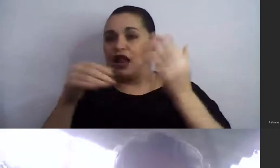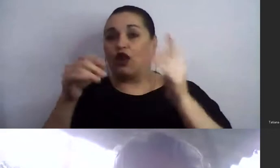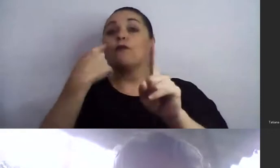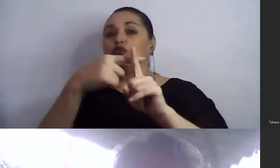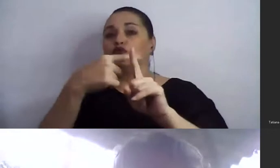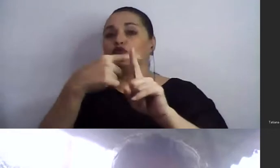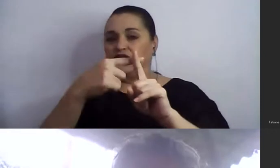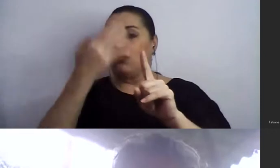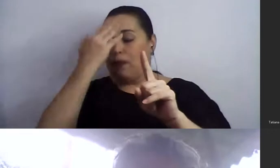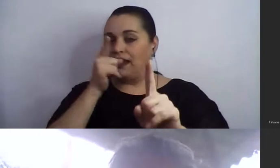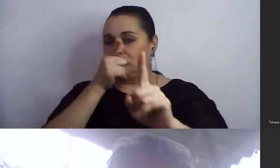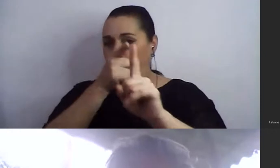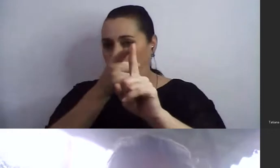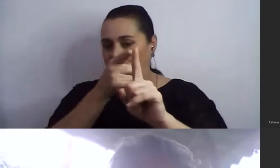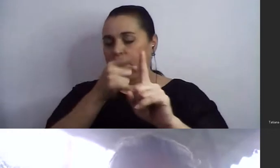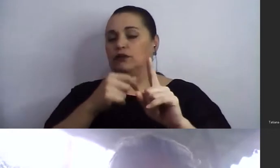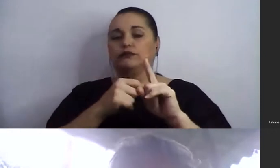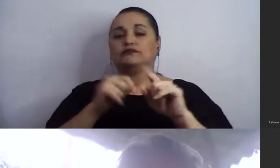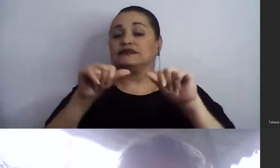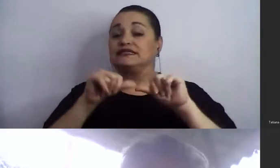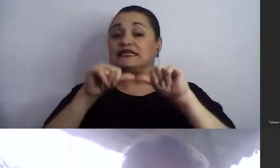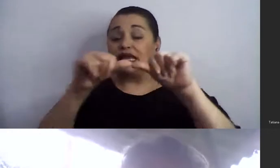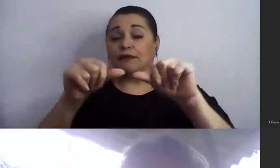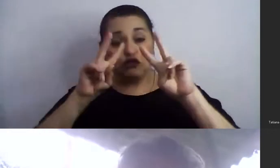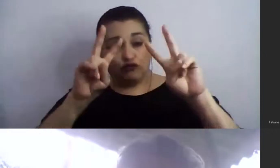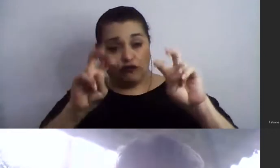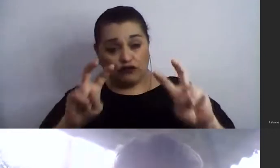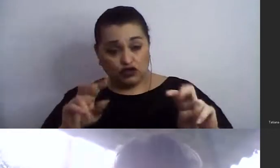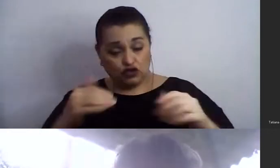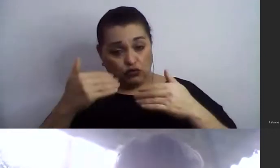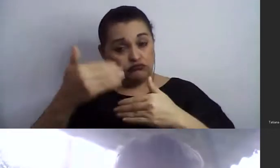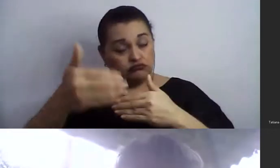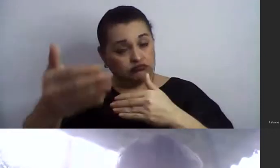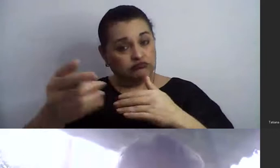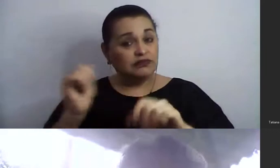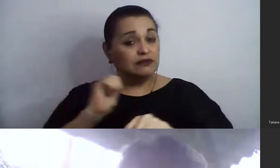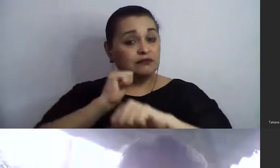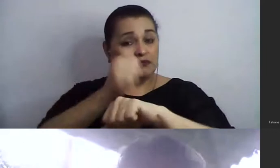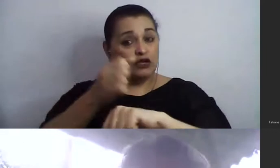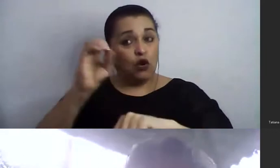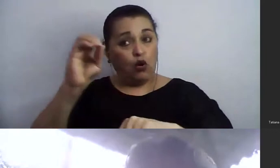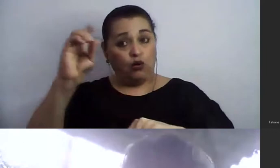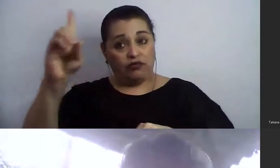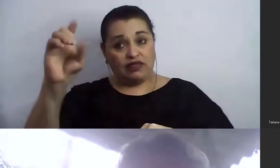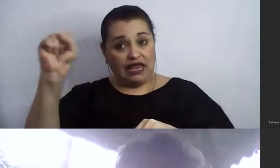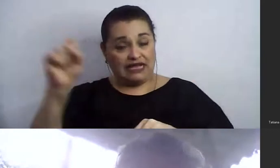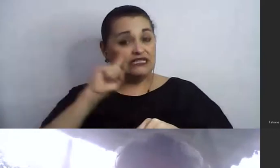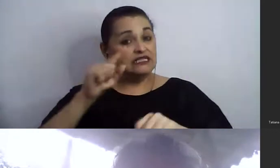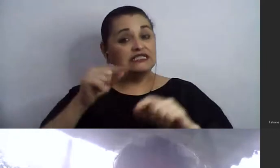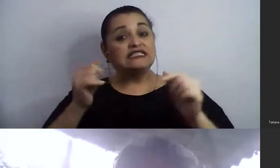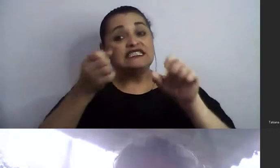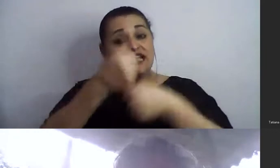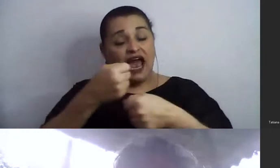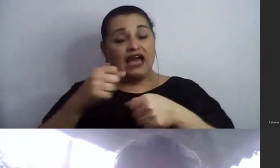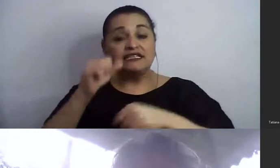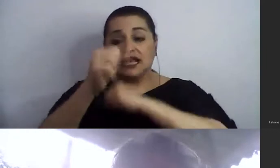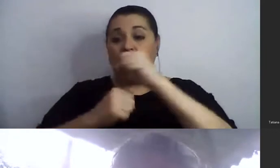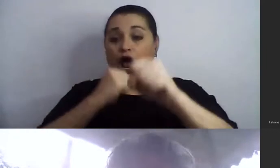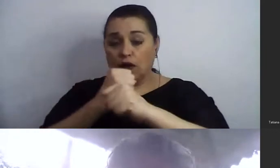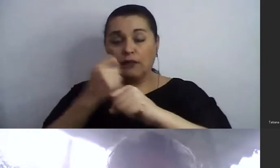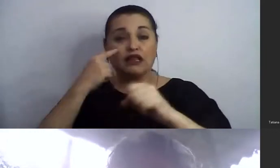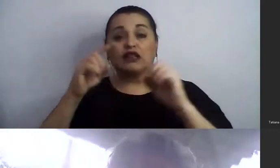para este objetivo el seguimiento y la revisión periódica de la implementación de los ODS se lleva a cabo como ustedes saben anualmente en el